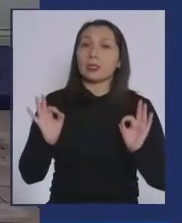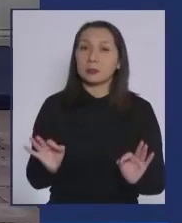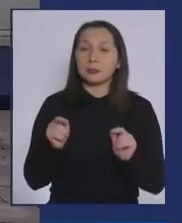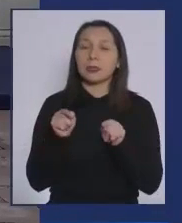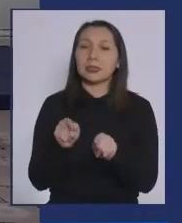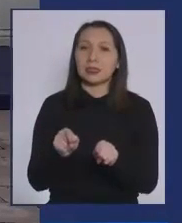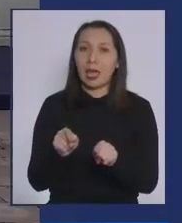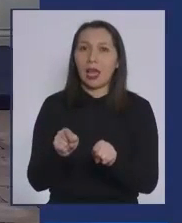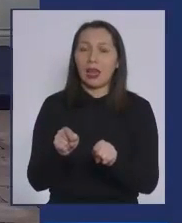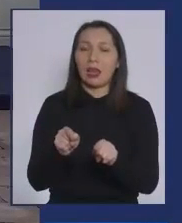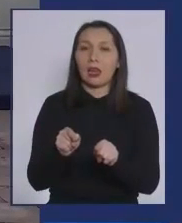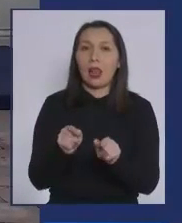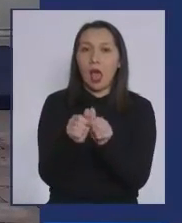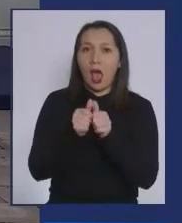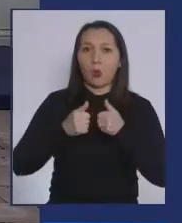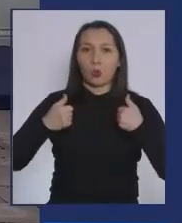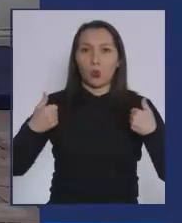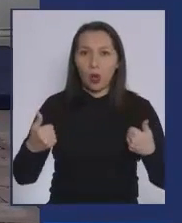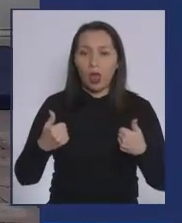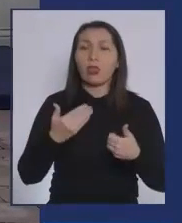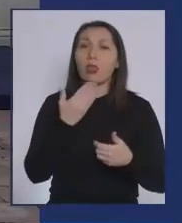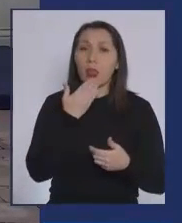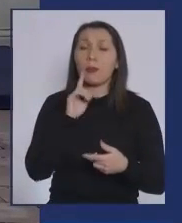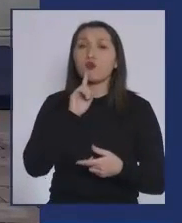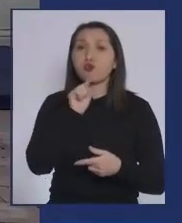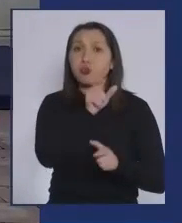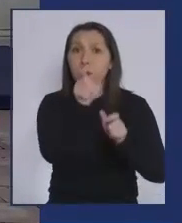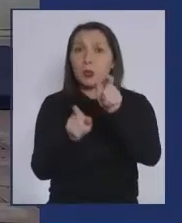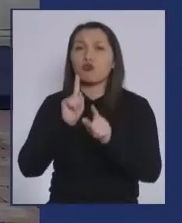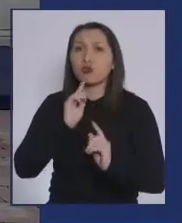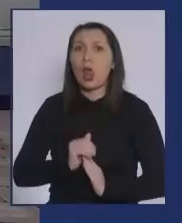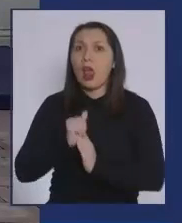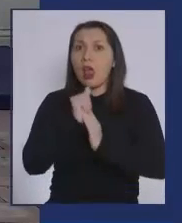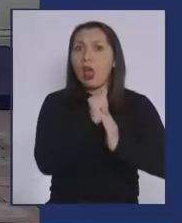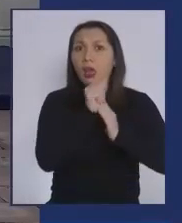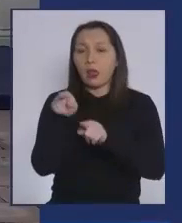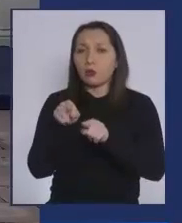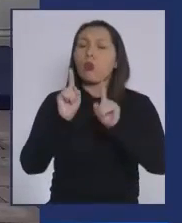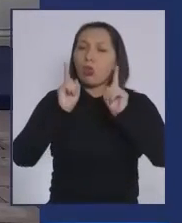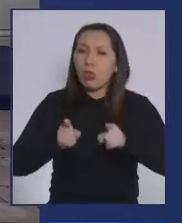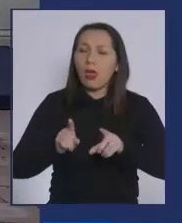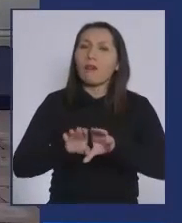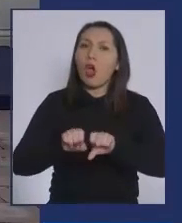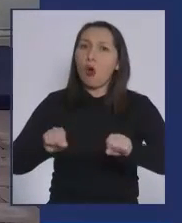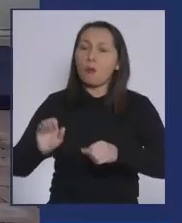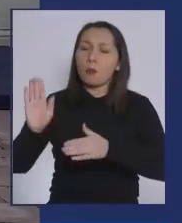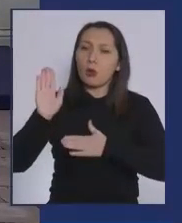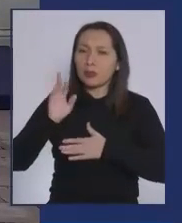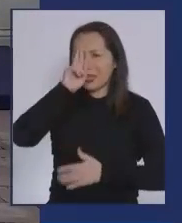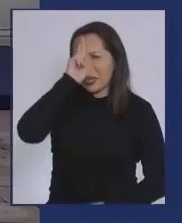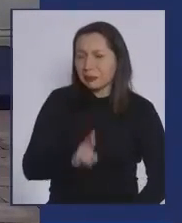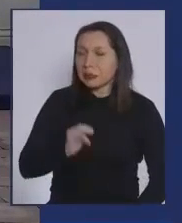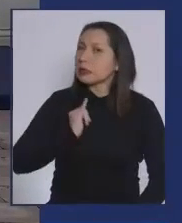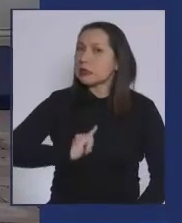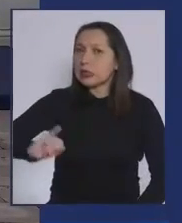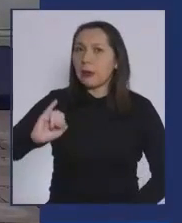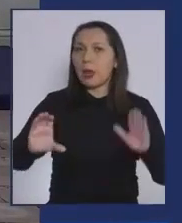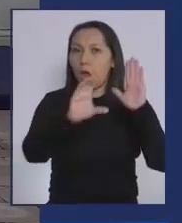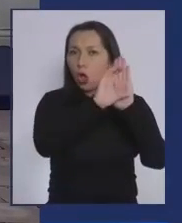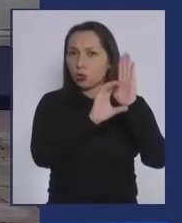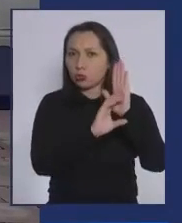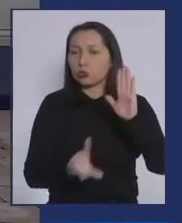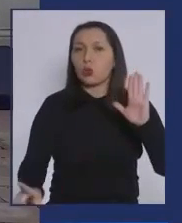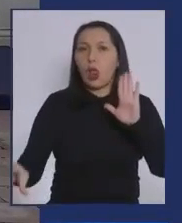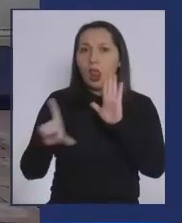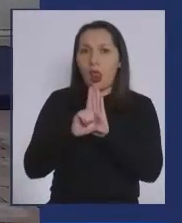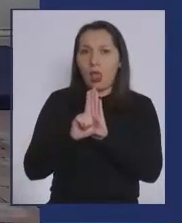a las autoridades y los que tienen liderazgo a comprometerse a respetar siempre la constitución y